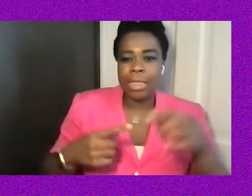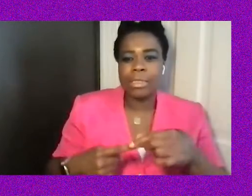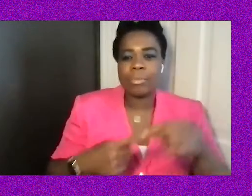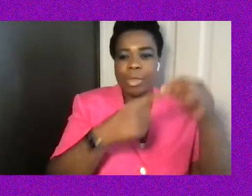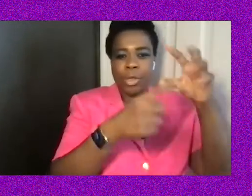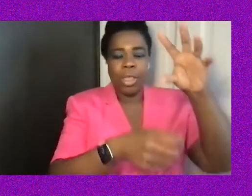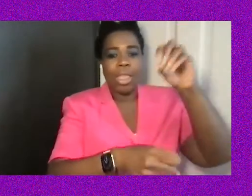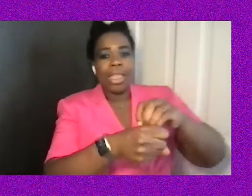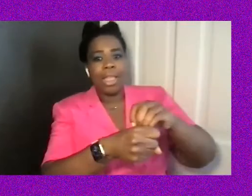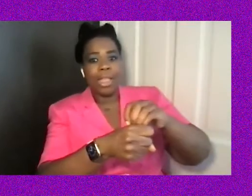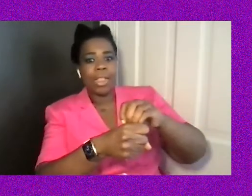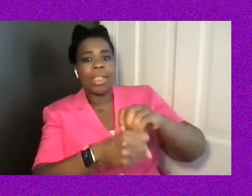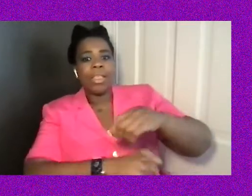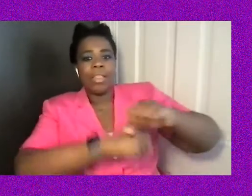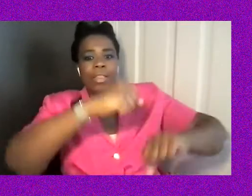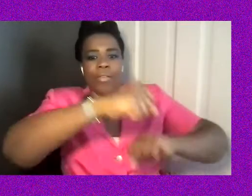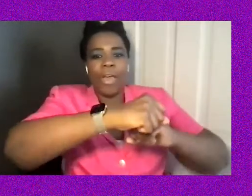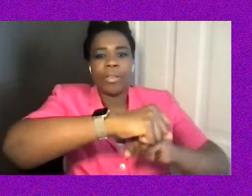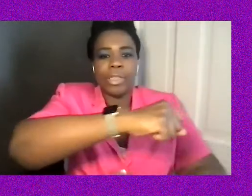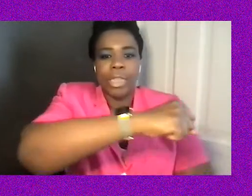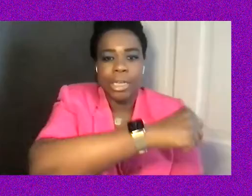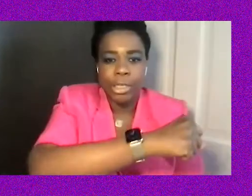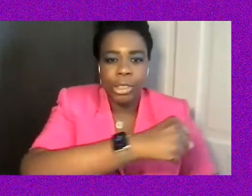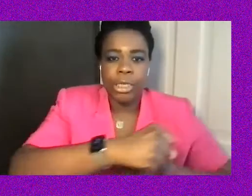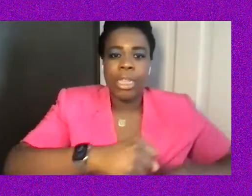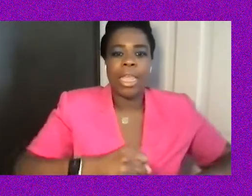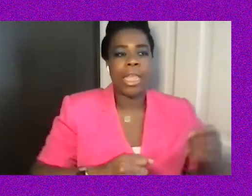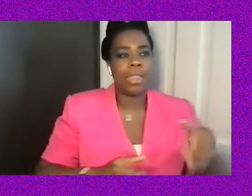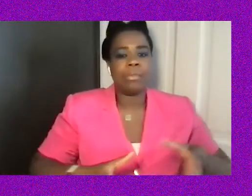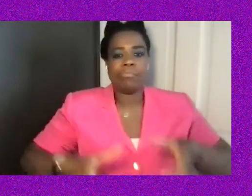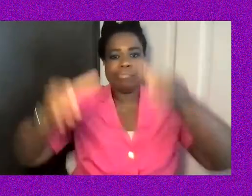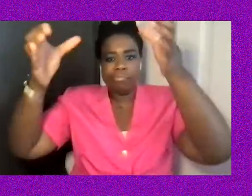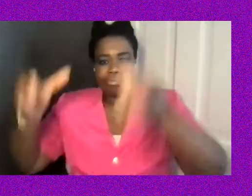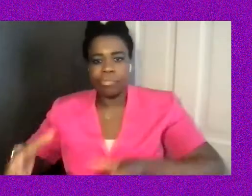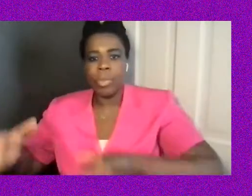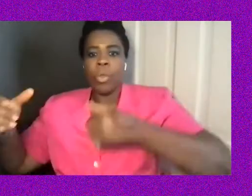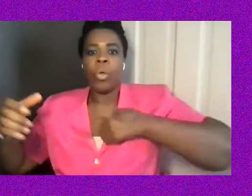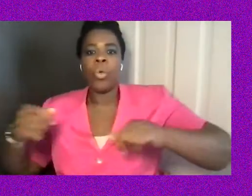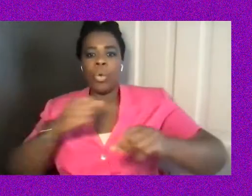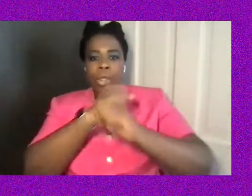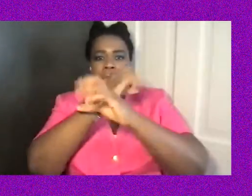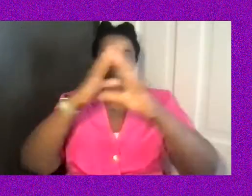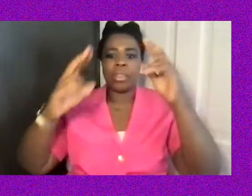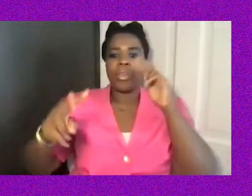Esas luces rojas que siguen brillando en el cielo.